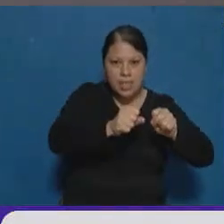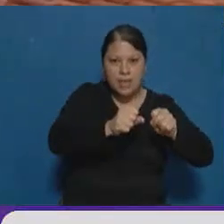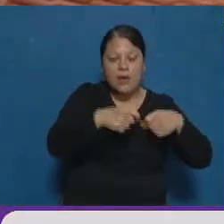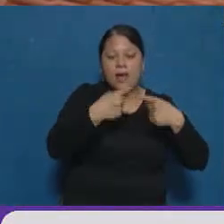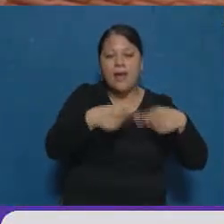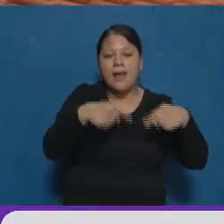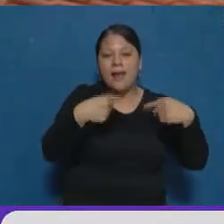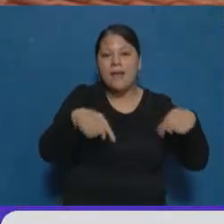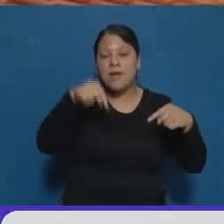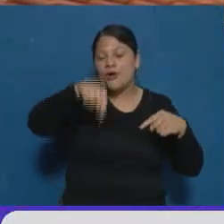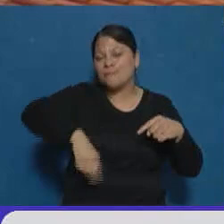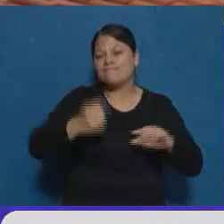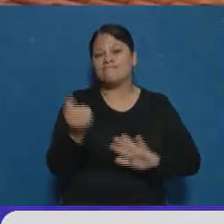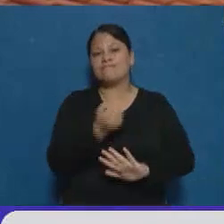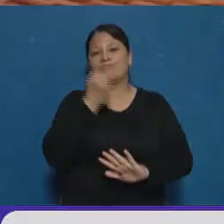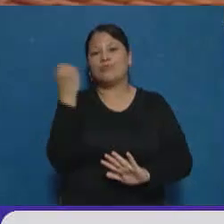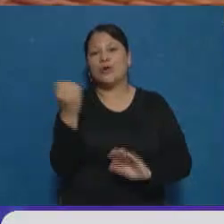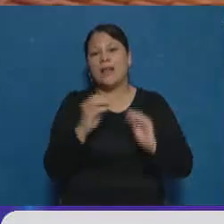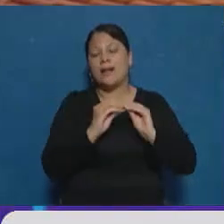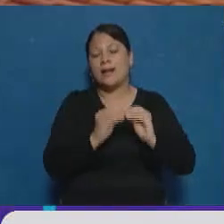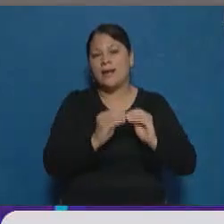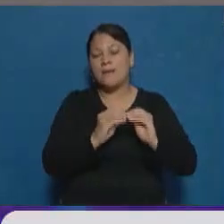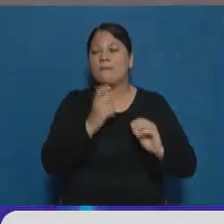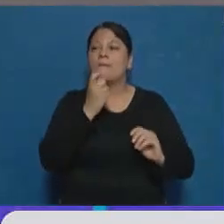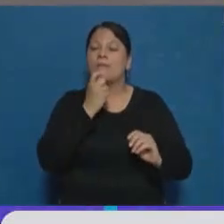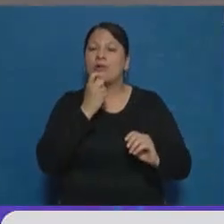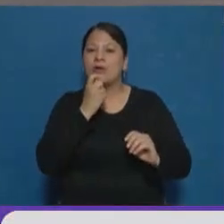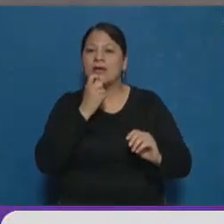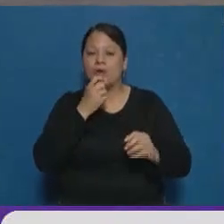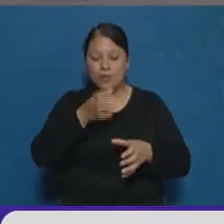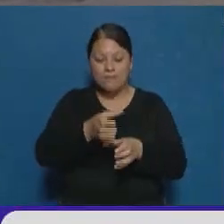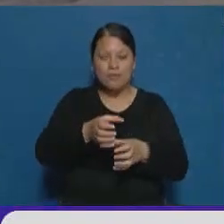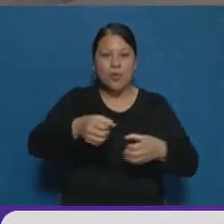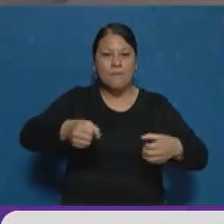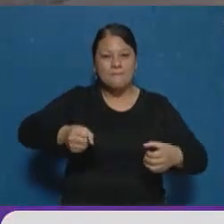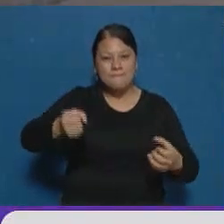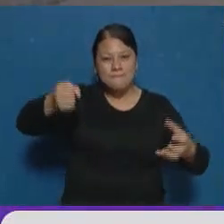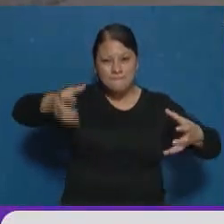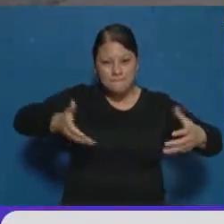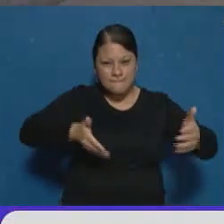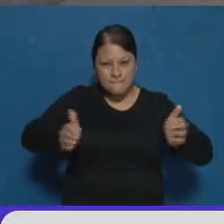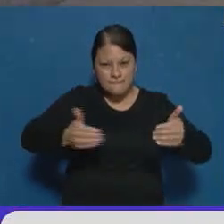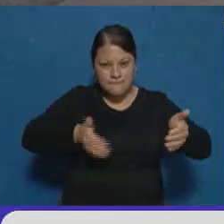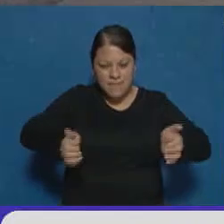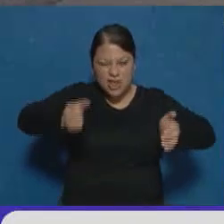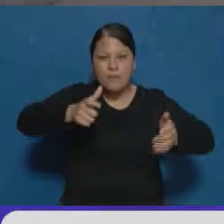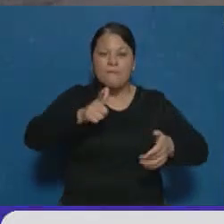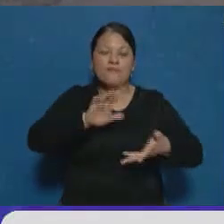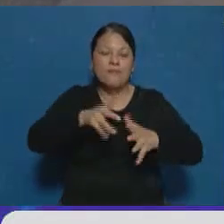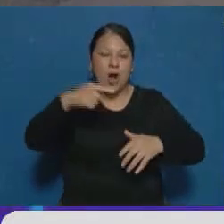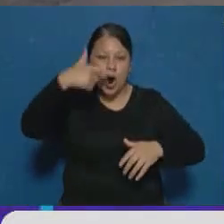que hoy por hoy son clave en la causa. Elementos como, por ejemplo, un bidón con lo que parecía ser material